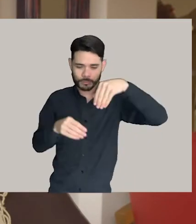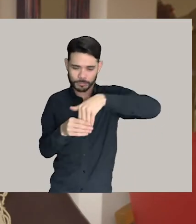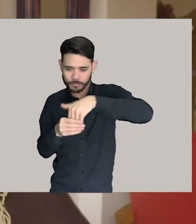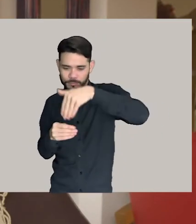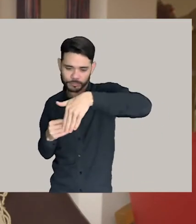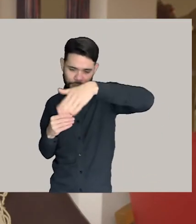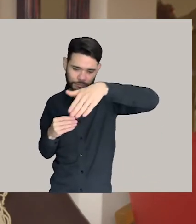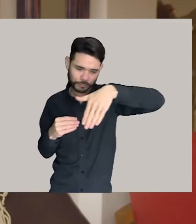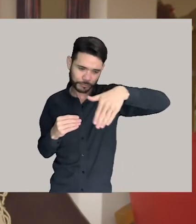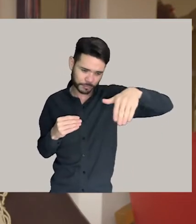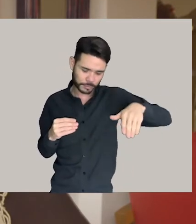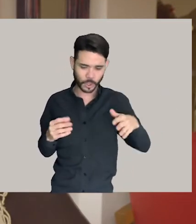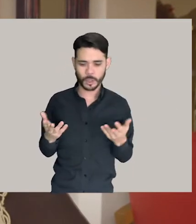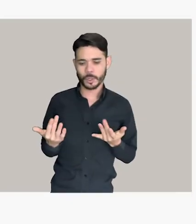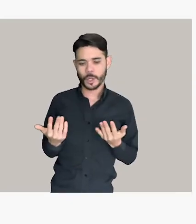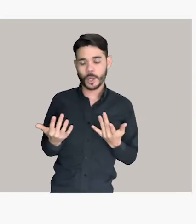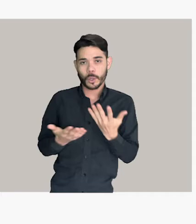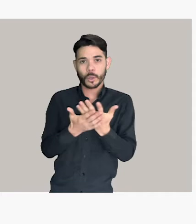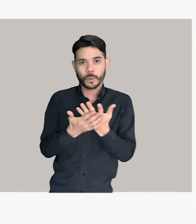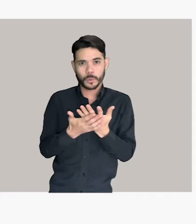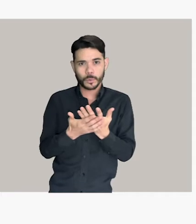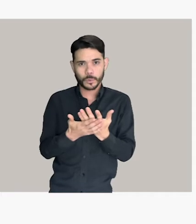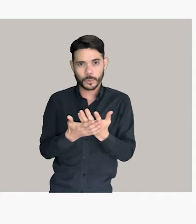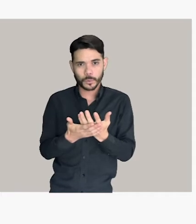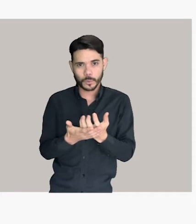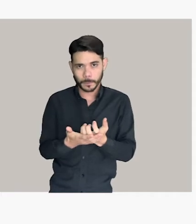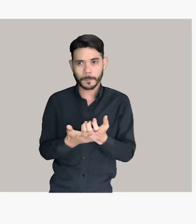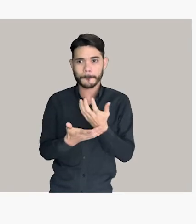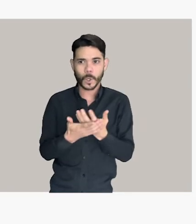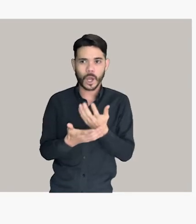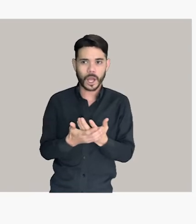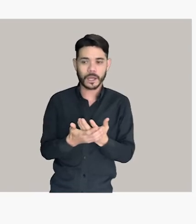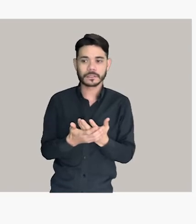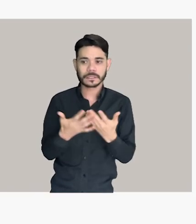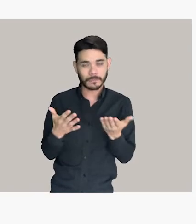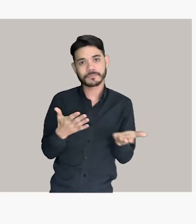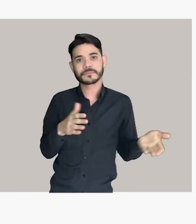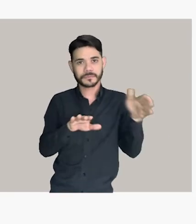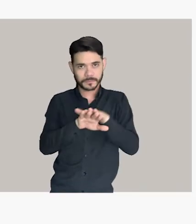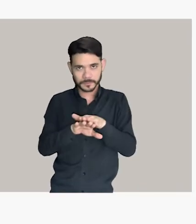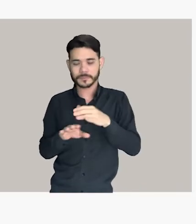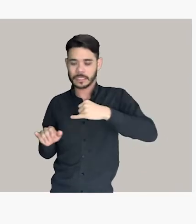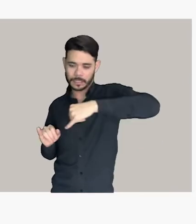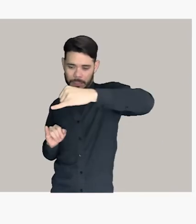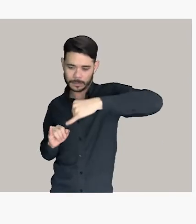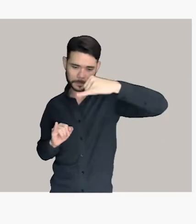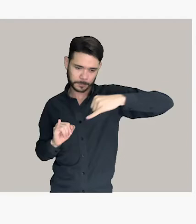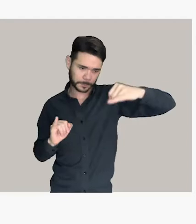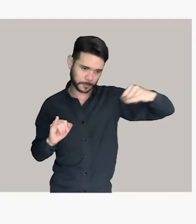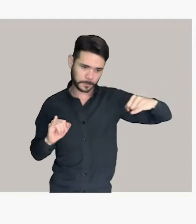era la acuarela, o es la acuarela, y una vez seca la acuarela, encima de eso se hace todo el trabajo de